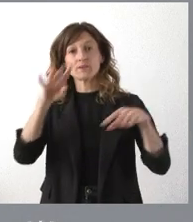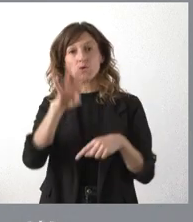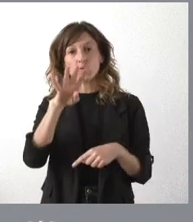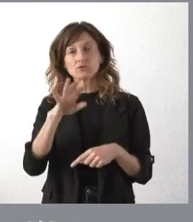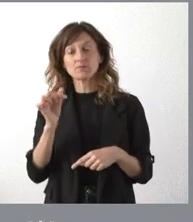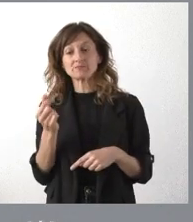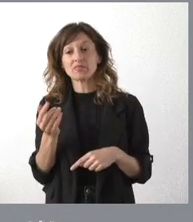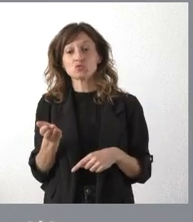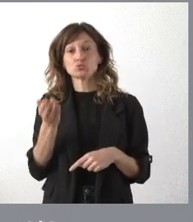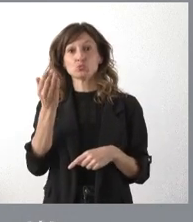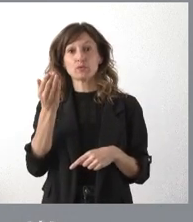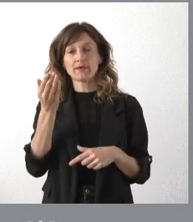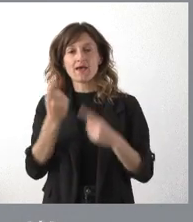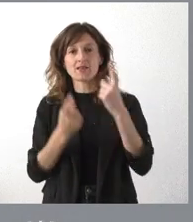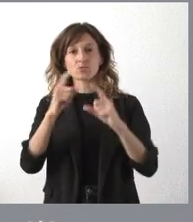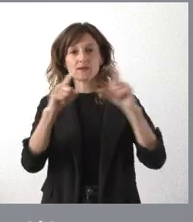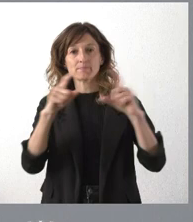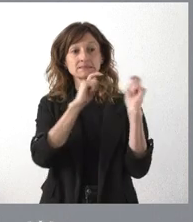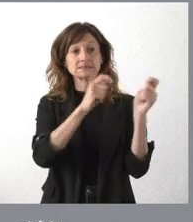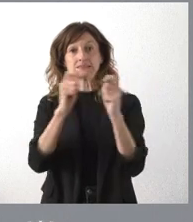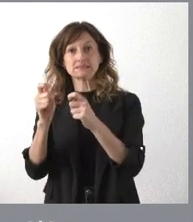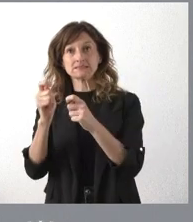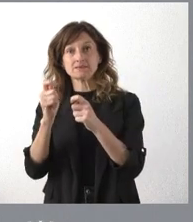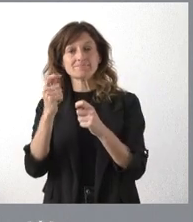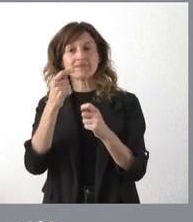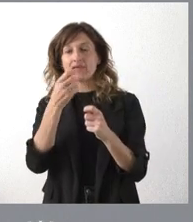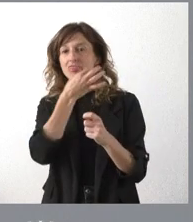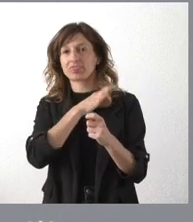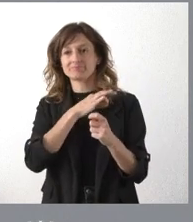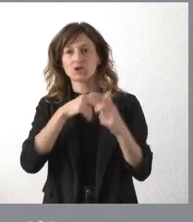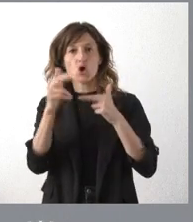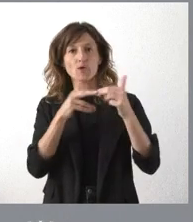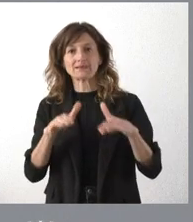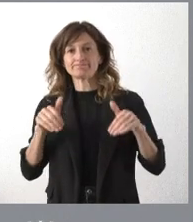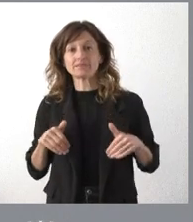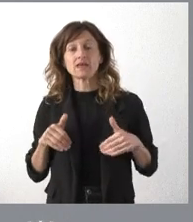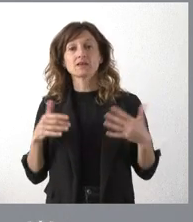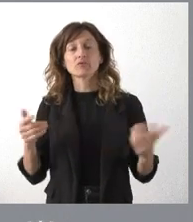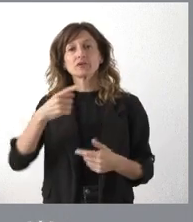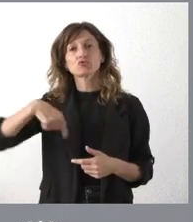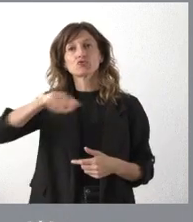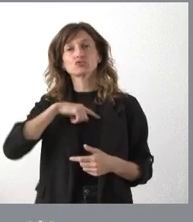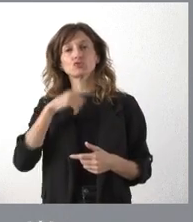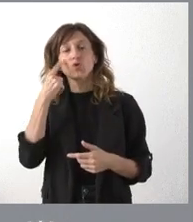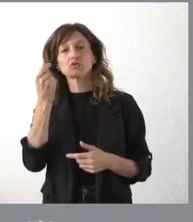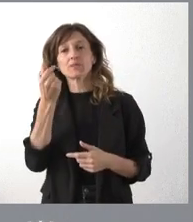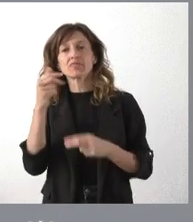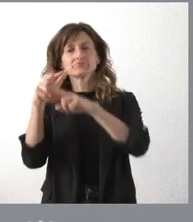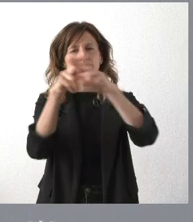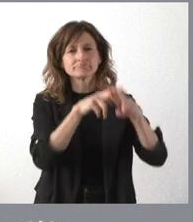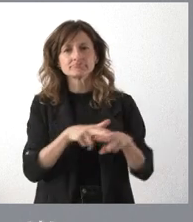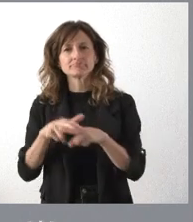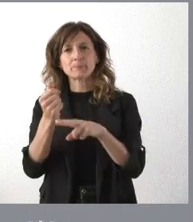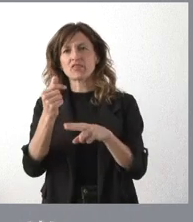precios hay algunas empresas adjudicatarias que abandonan las obras nosotros lo que hemos hecho es una nueva valoración del coste de